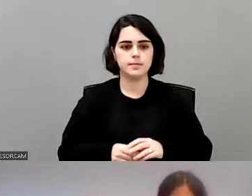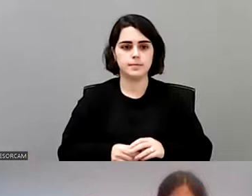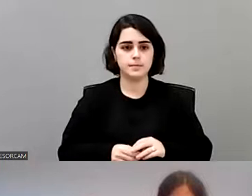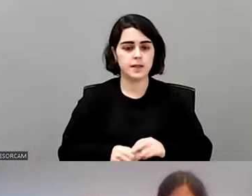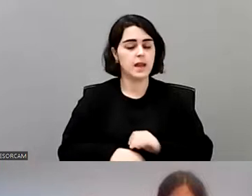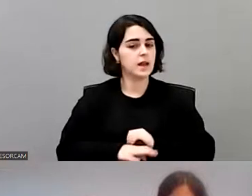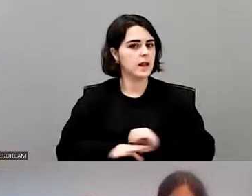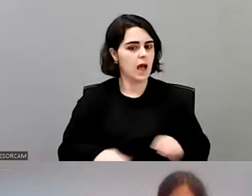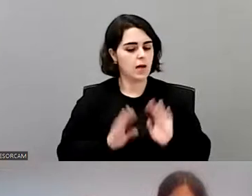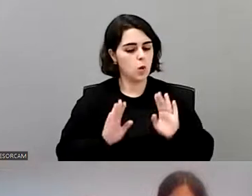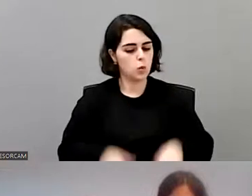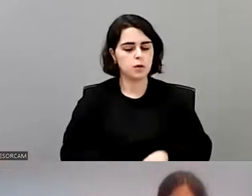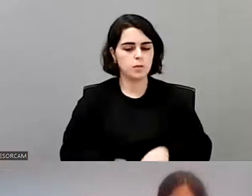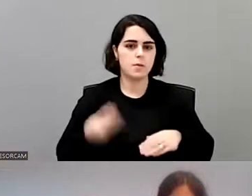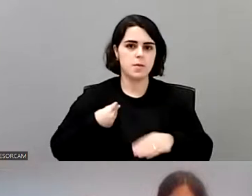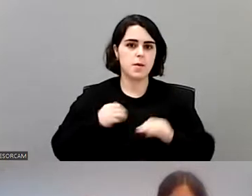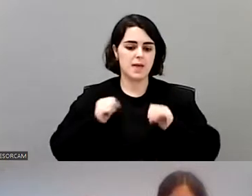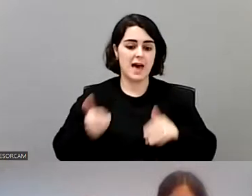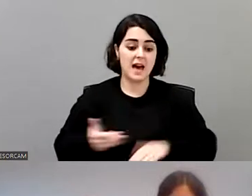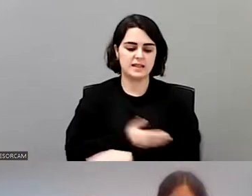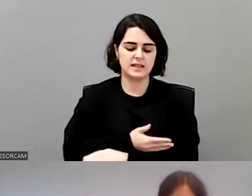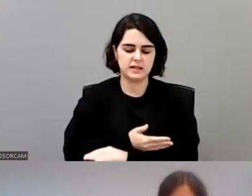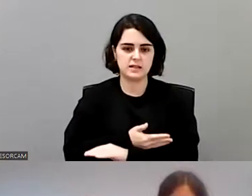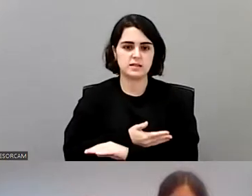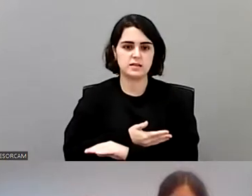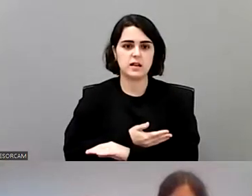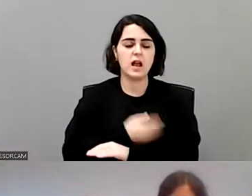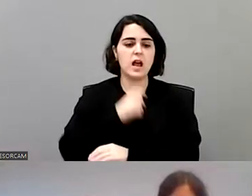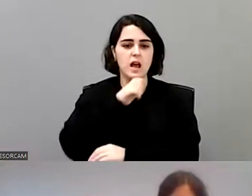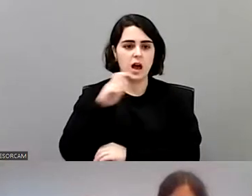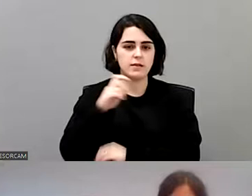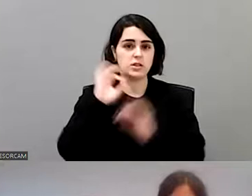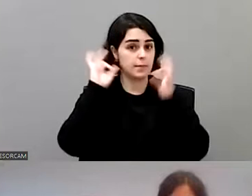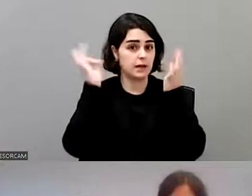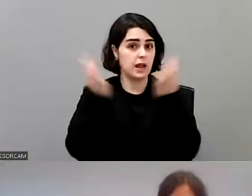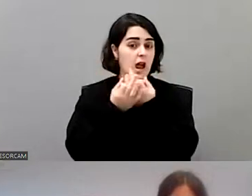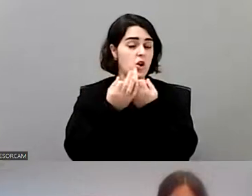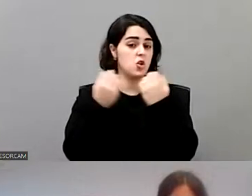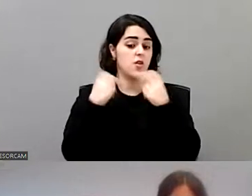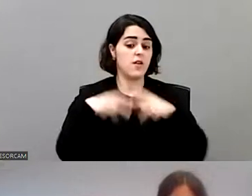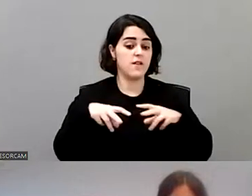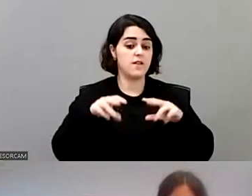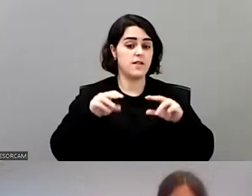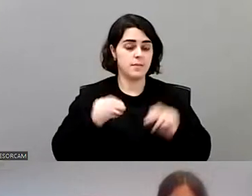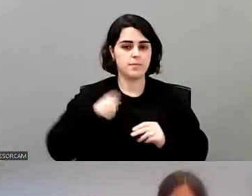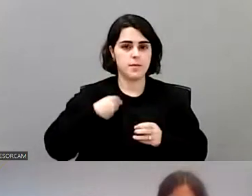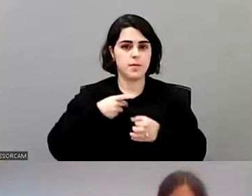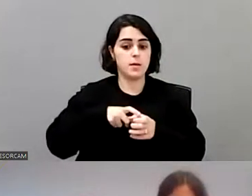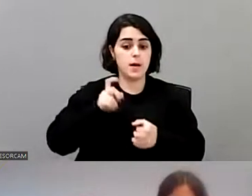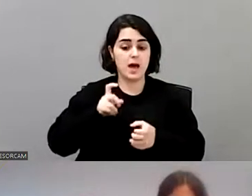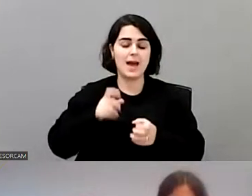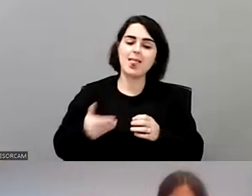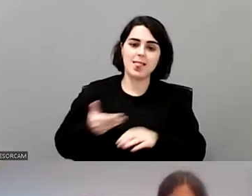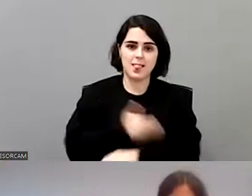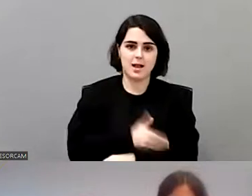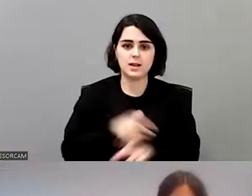Y nada, por último, antes de empezar, comunicaros que al final de lo que es el seminario, antes de que os desconectéis, aparecerá